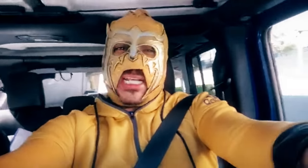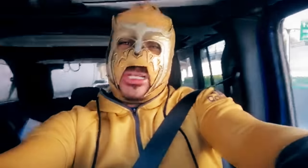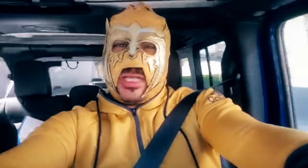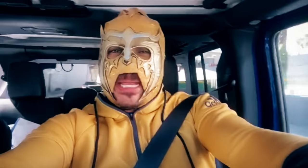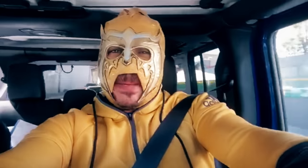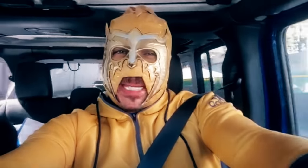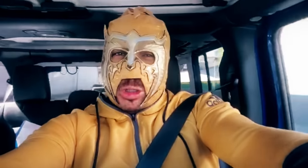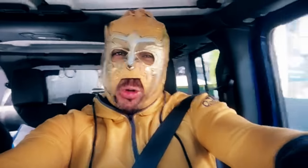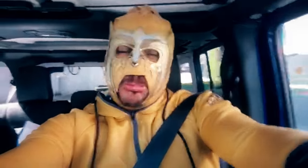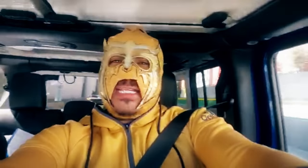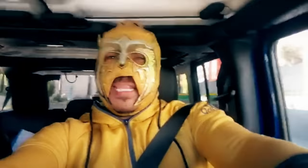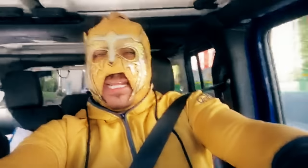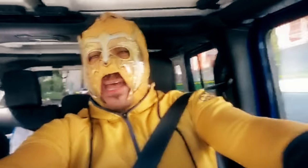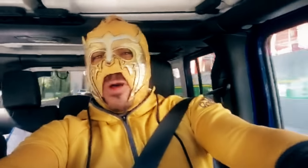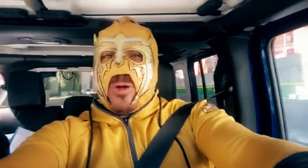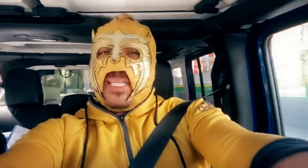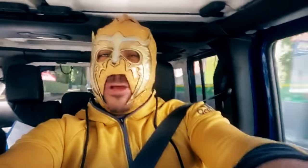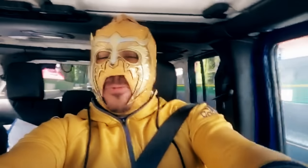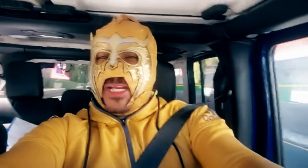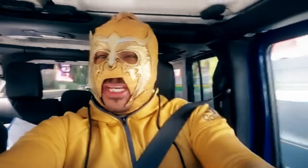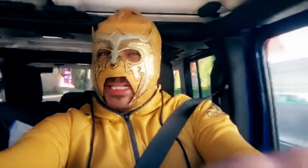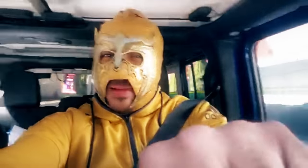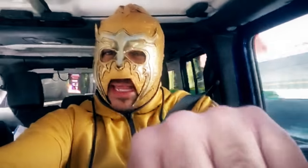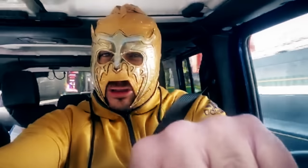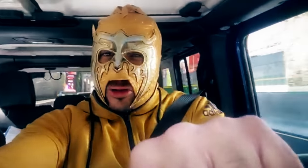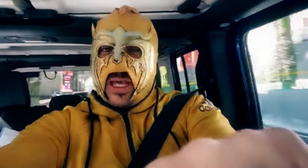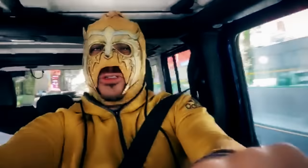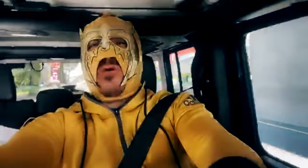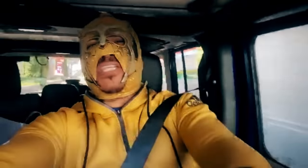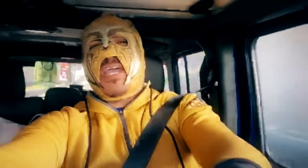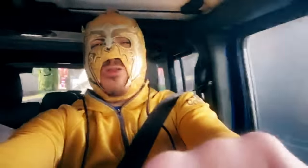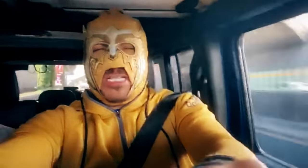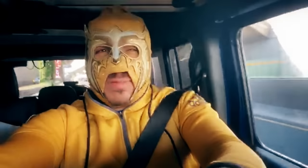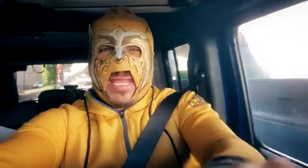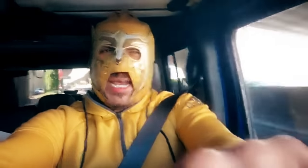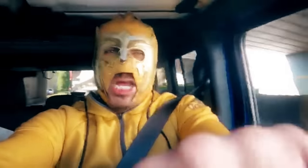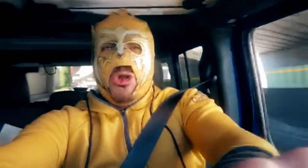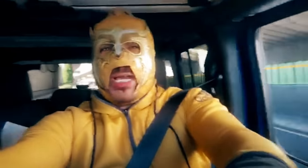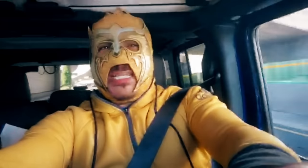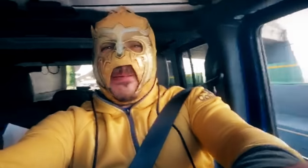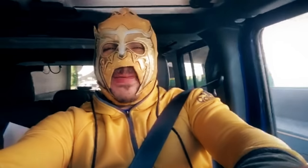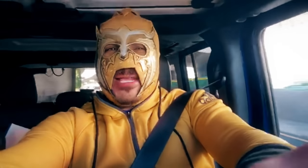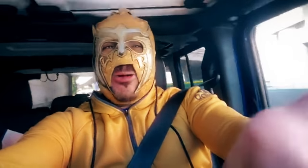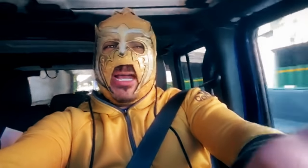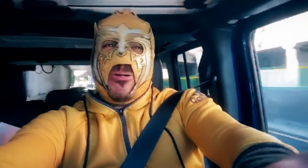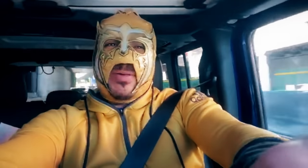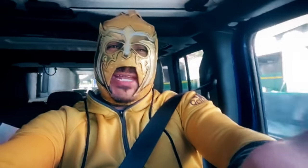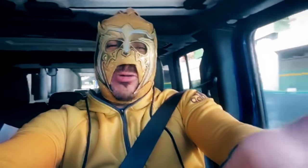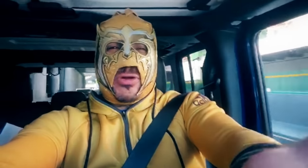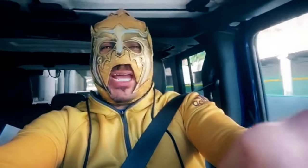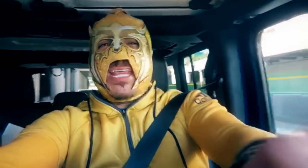estas cosas en la Ciudad de México. Que les quede claro, aunque sea un pinche desmadre todo esto, aunque sea un desmadre lo que está viviendo